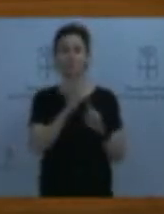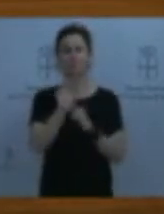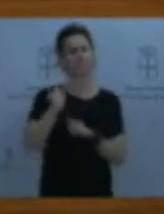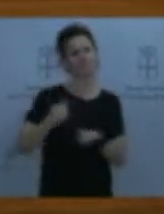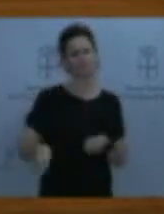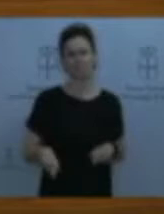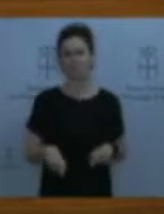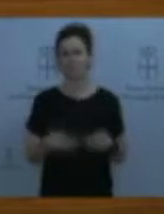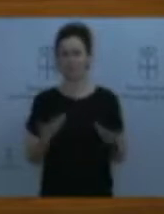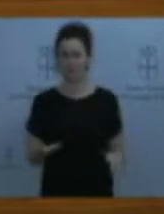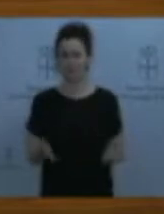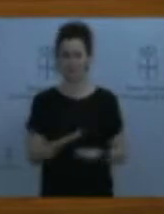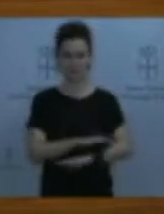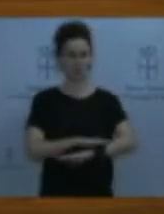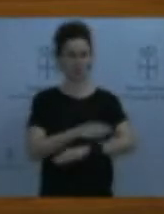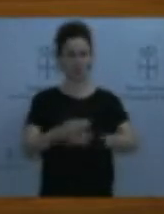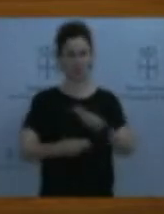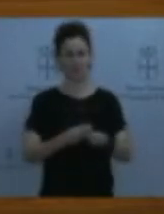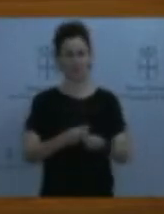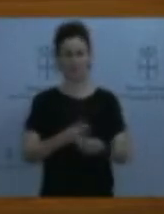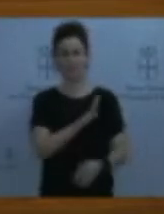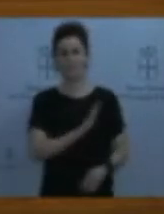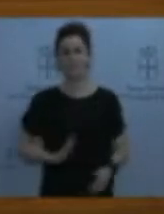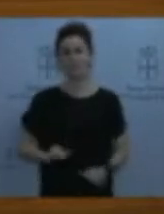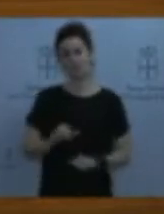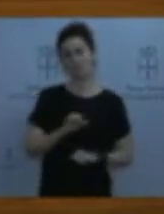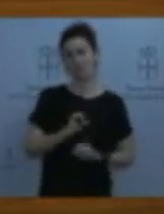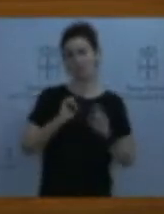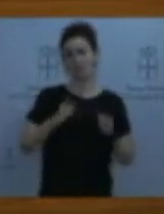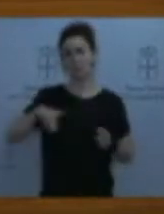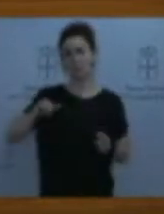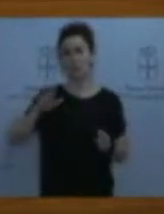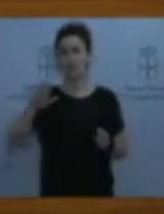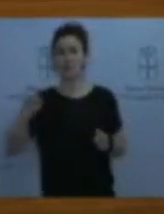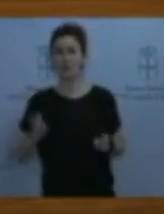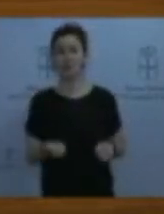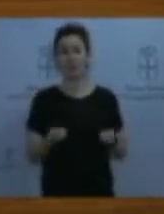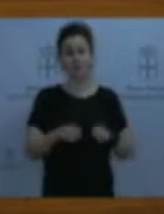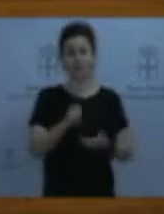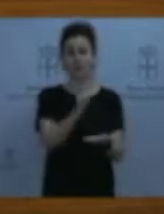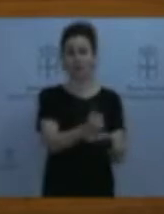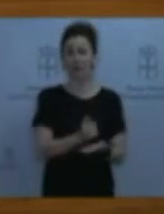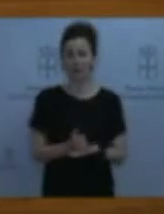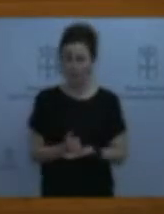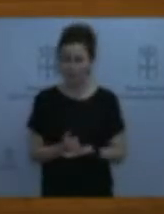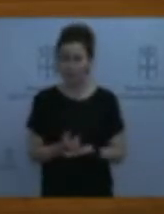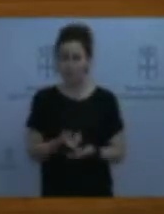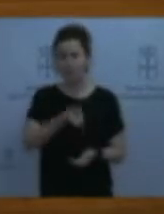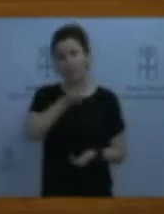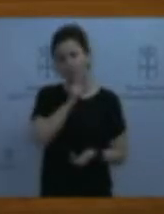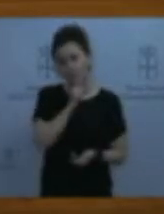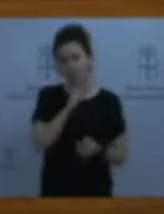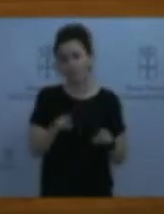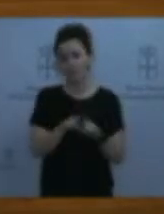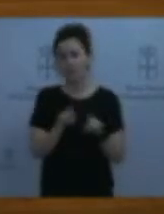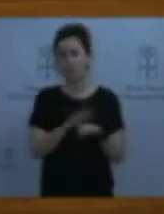¿Qué está haciendo un gobierno mientras espera por la sentencia del caso Marea? Cerrar aulas, poner dificultades, como antes decíamos, a la